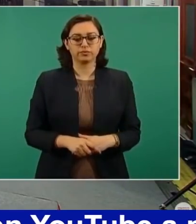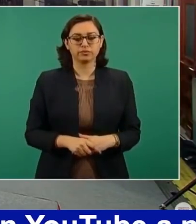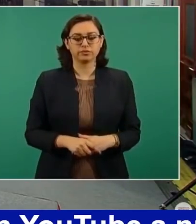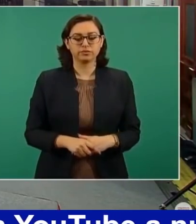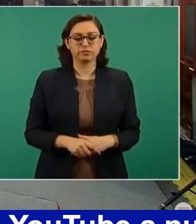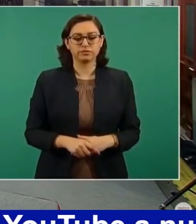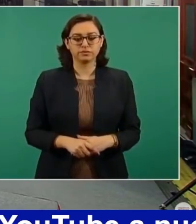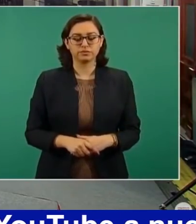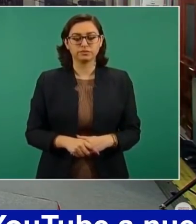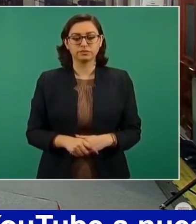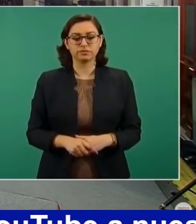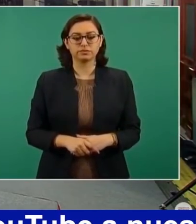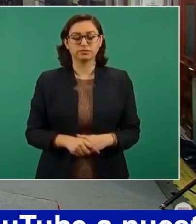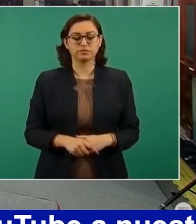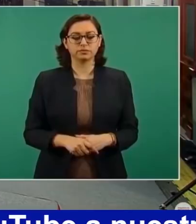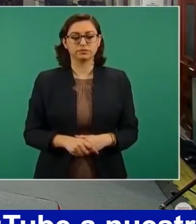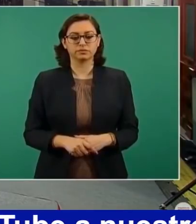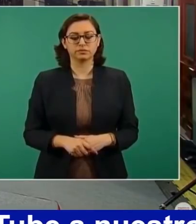Por